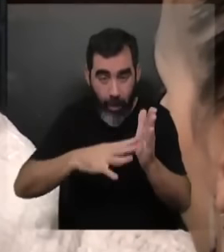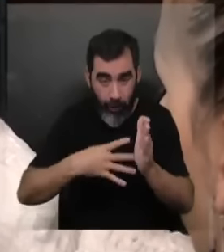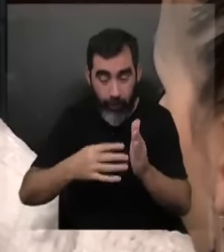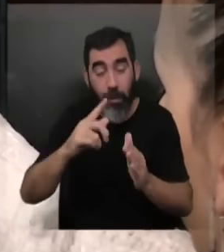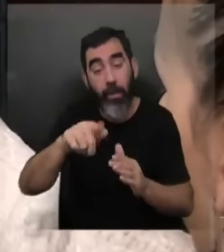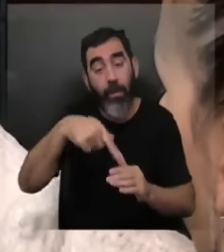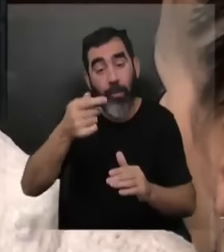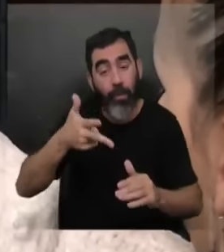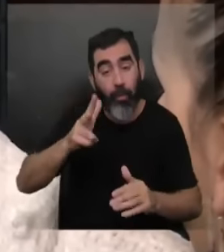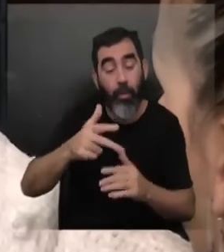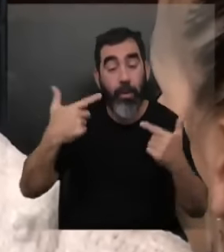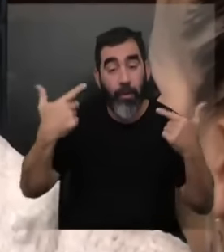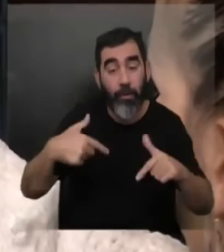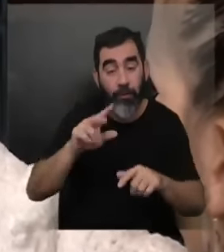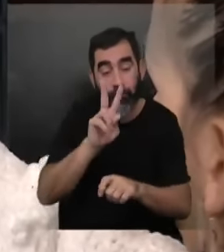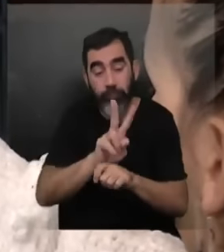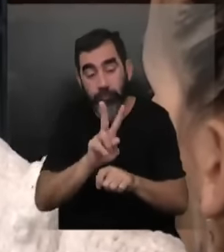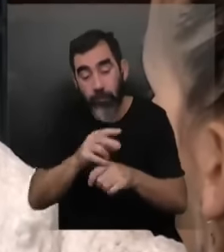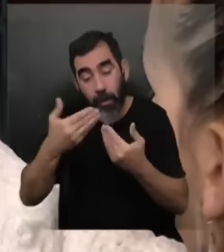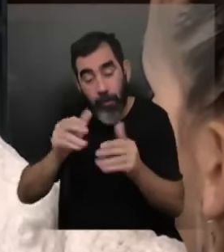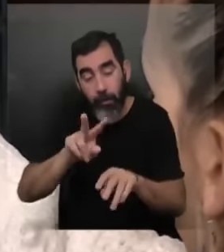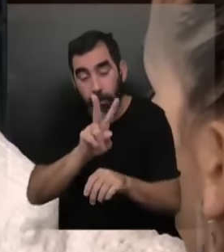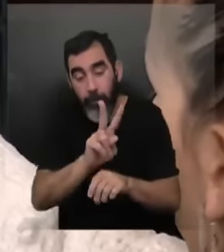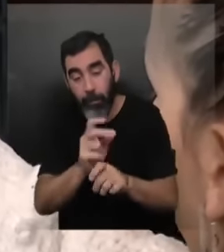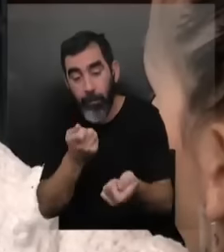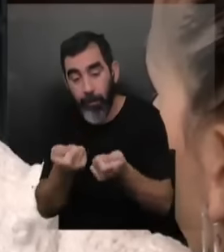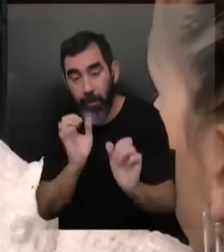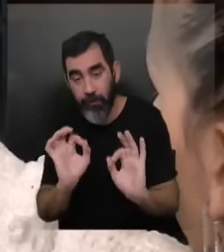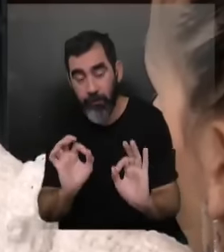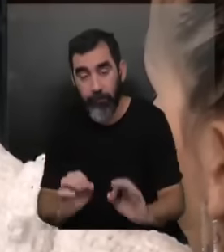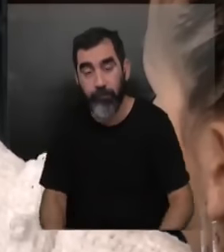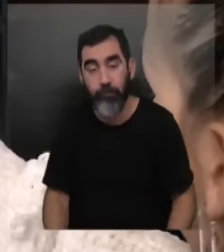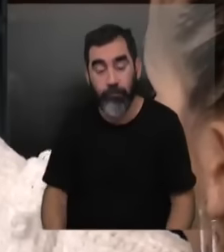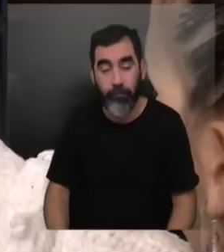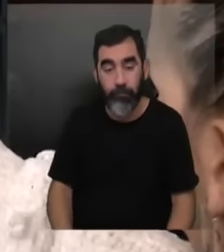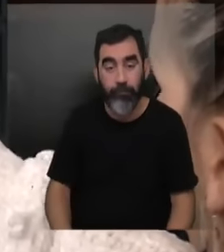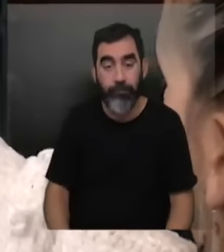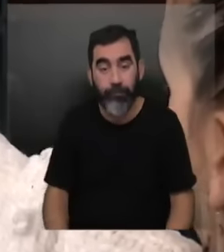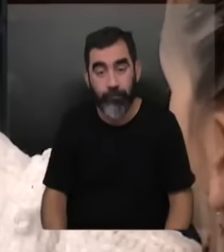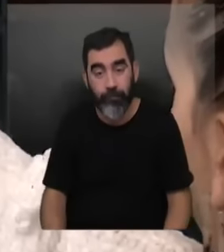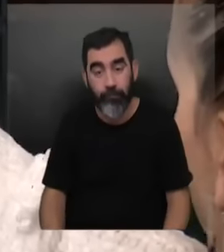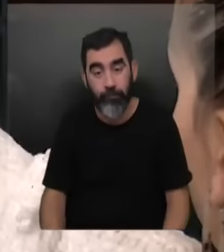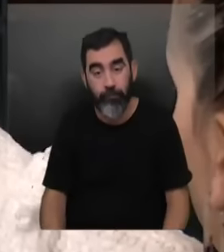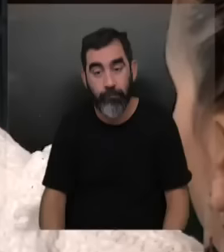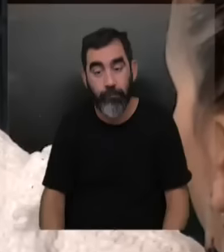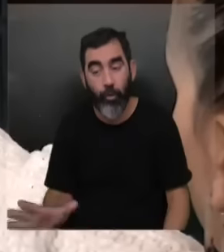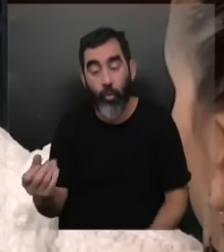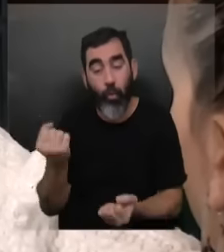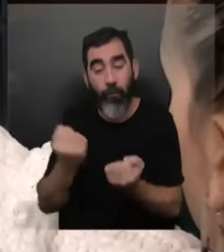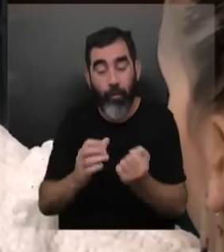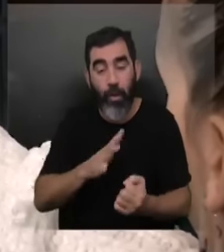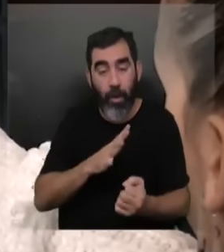después de esa fecha Ya la intendencia vamos a procedera lo que es la fiscalización efectiva hacer un relevamiento de todos los vehículos que mantienen